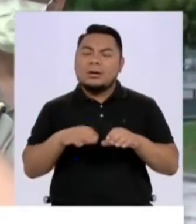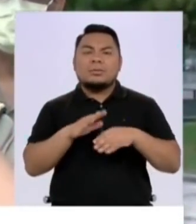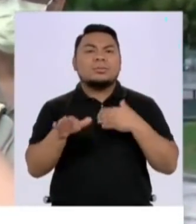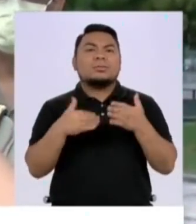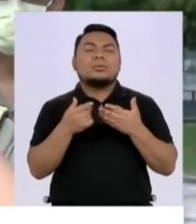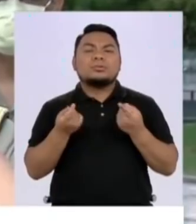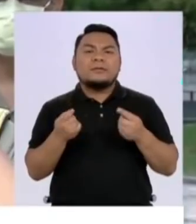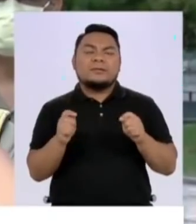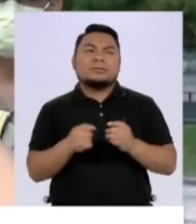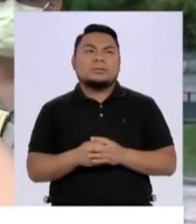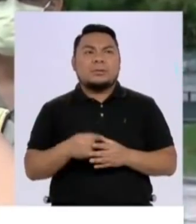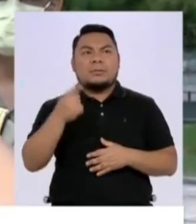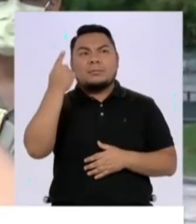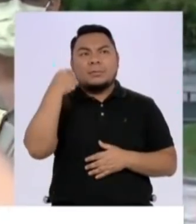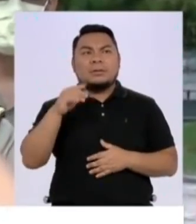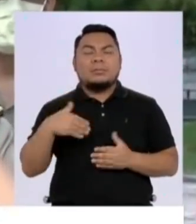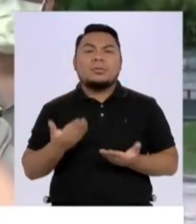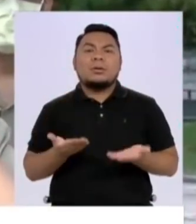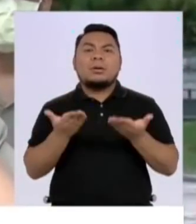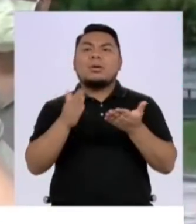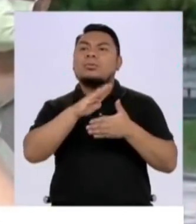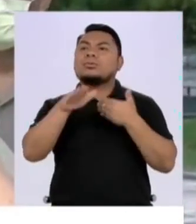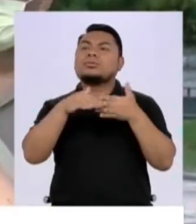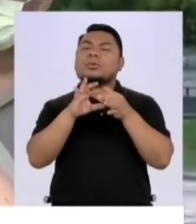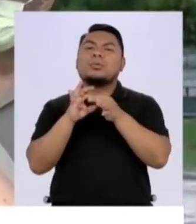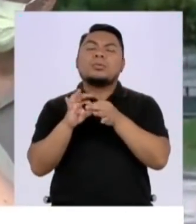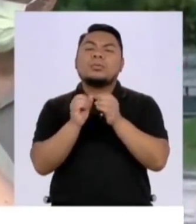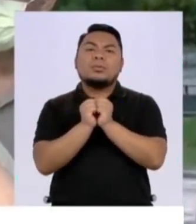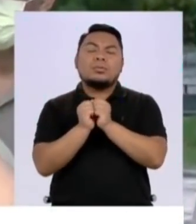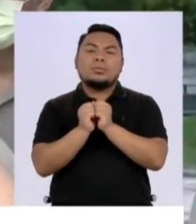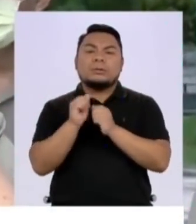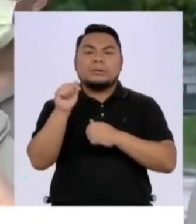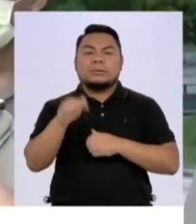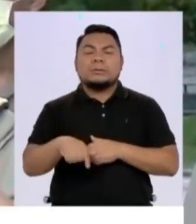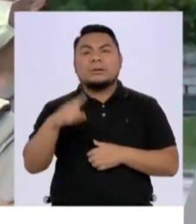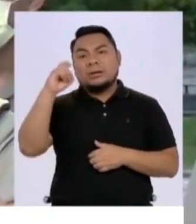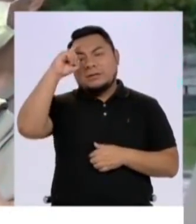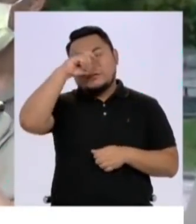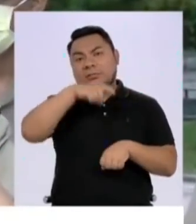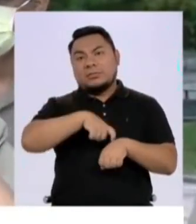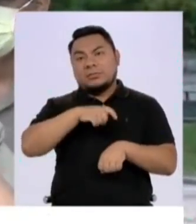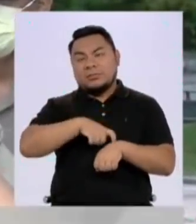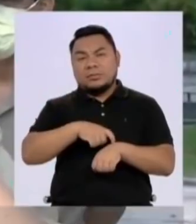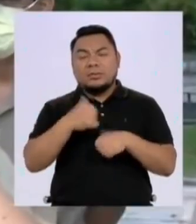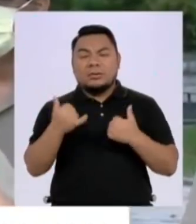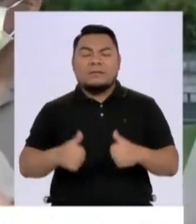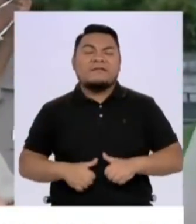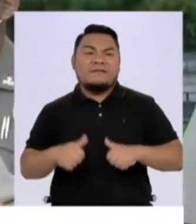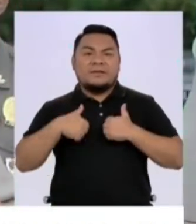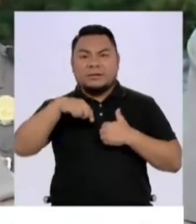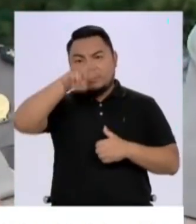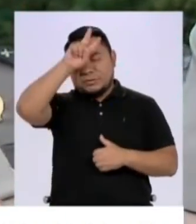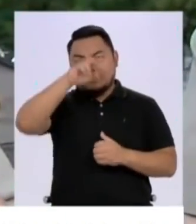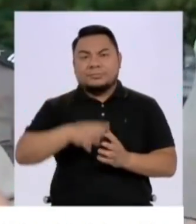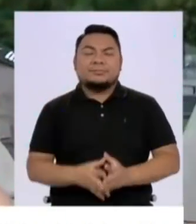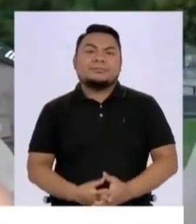sus esfuerzos para pasar todos juntos este difícil momento que nos toca vivir en el país.